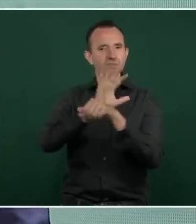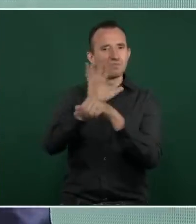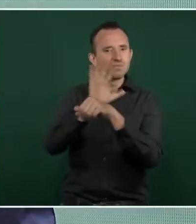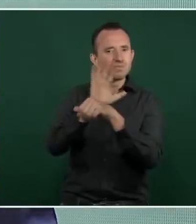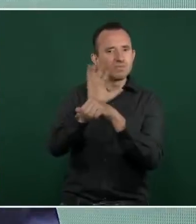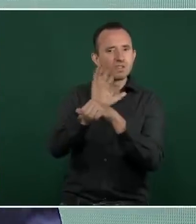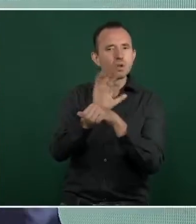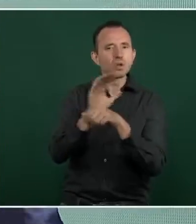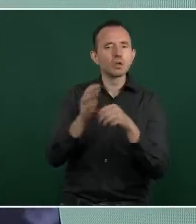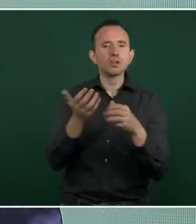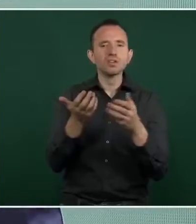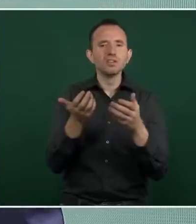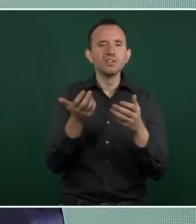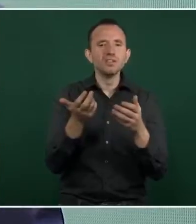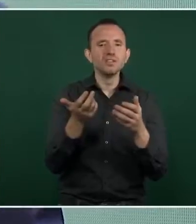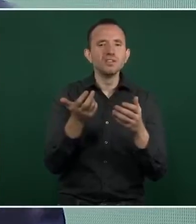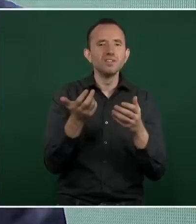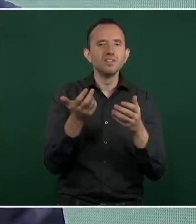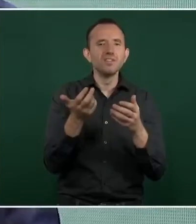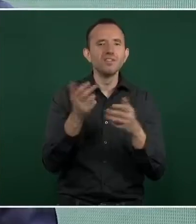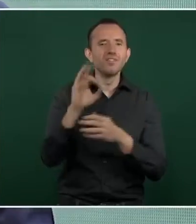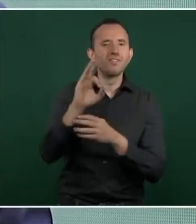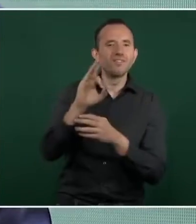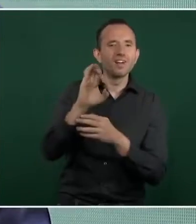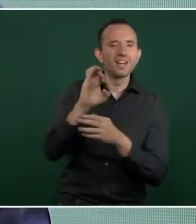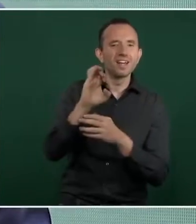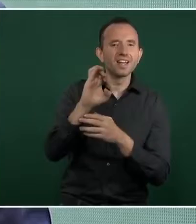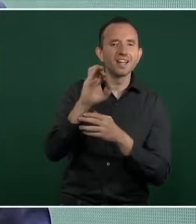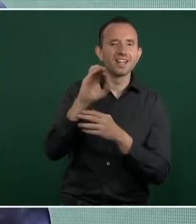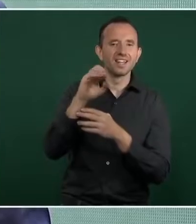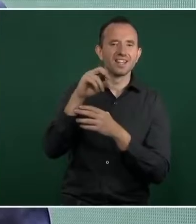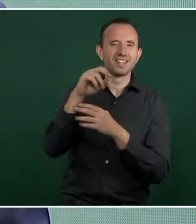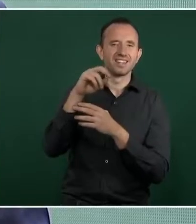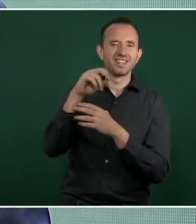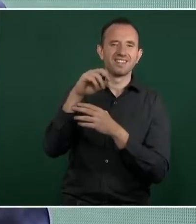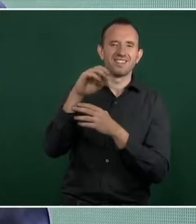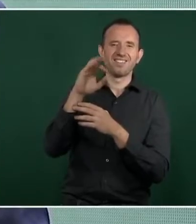en 6 meses destruye a los jóvenes